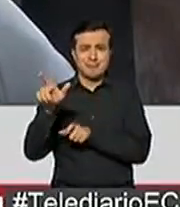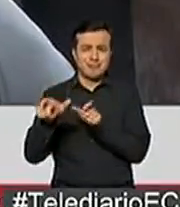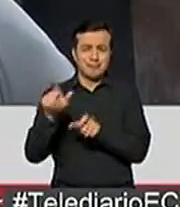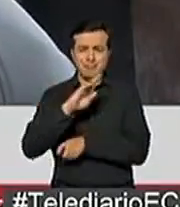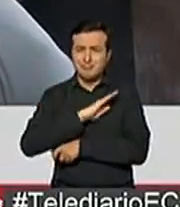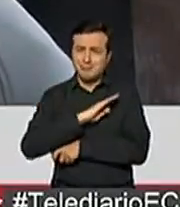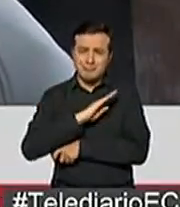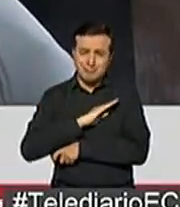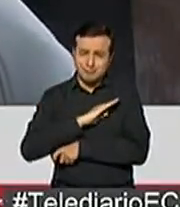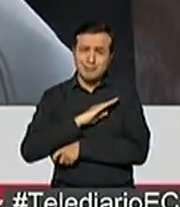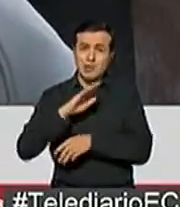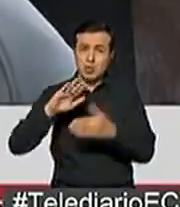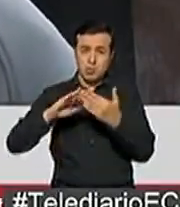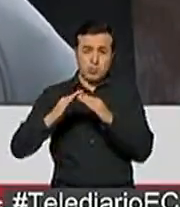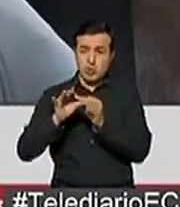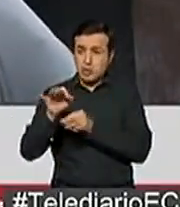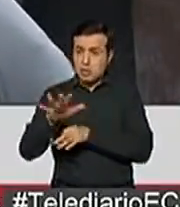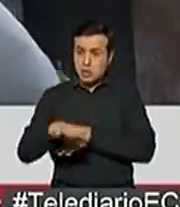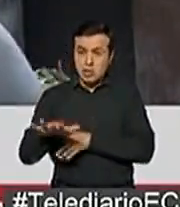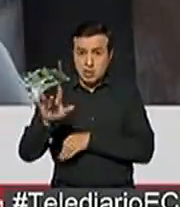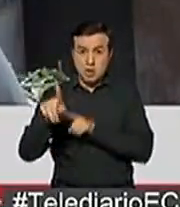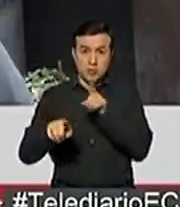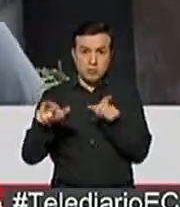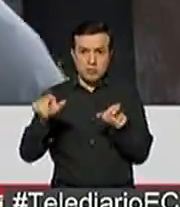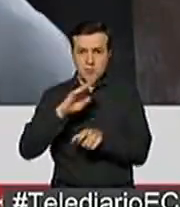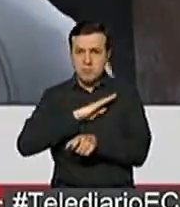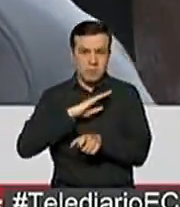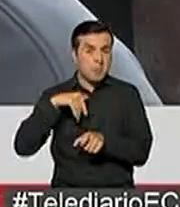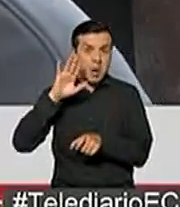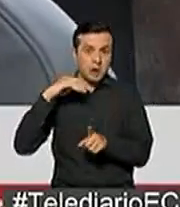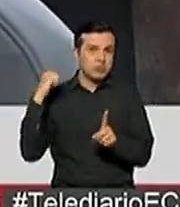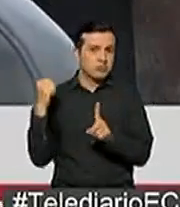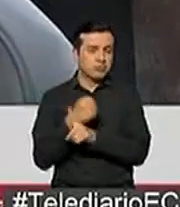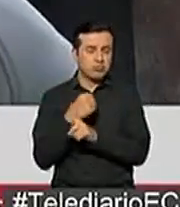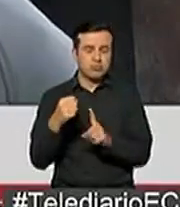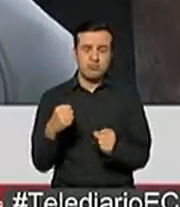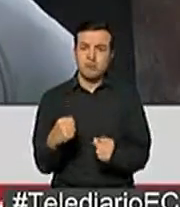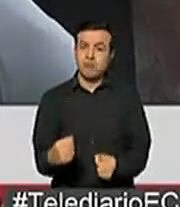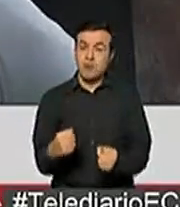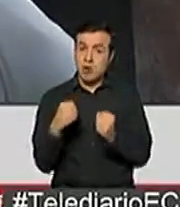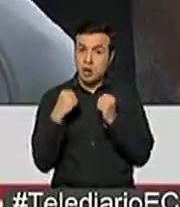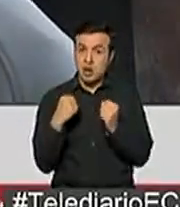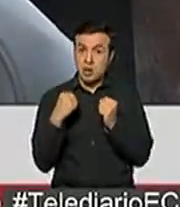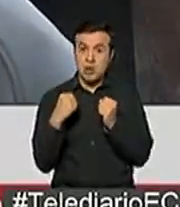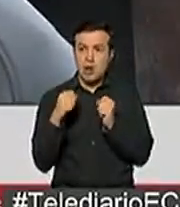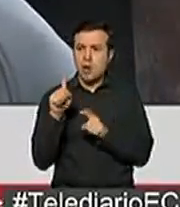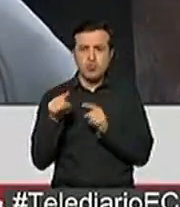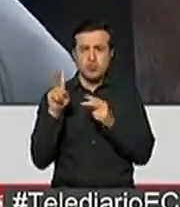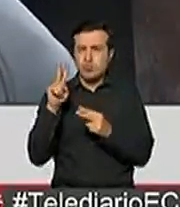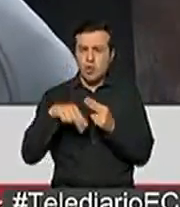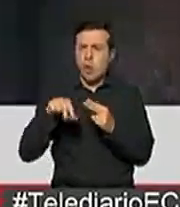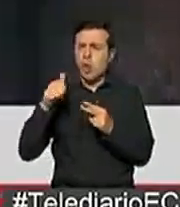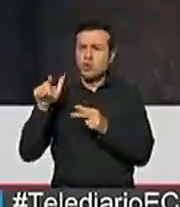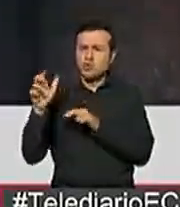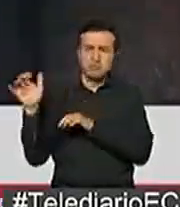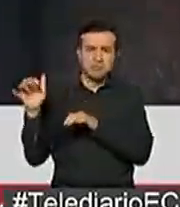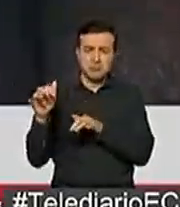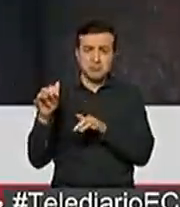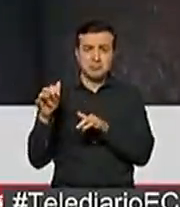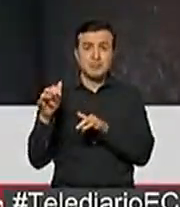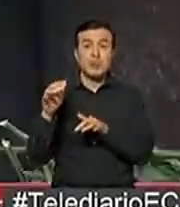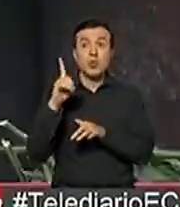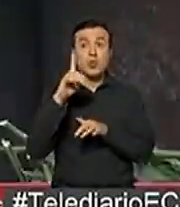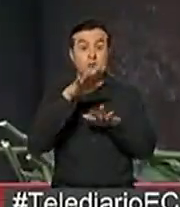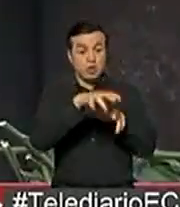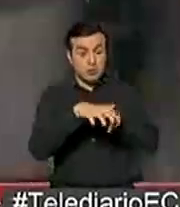personas de las comunidades cercanas y otros que eran los más violentos y los agresivos que eran desconocidos que ven en otras partes solo en